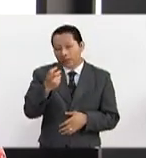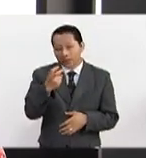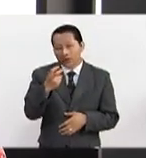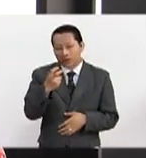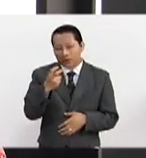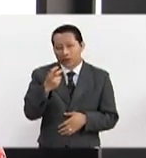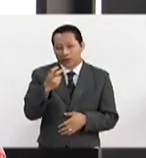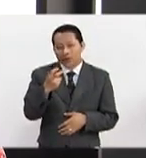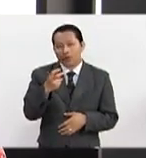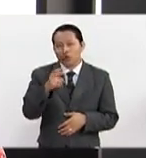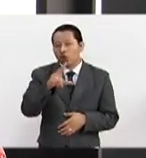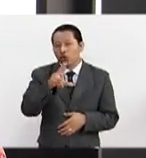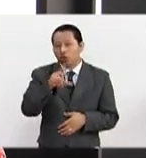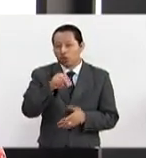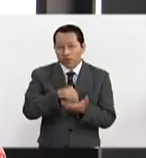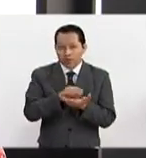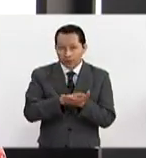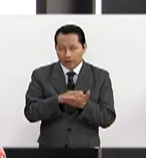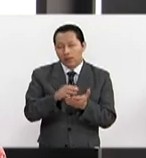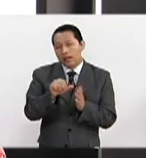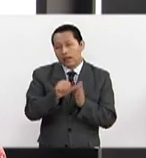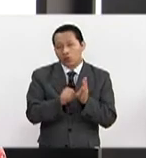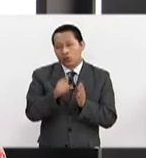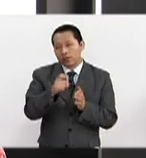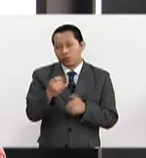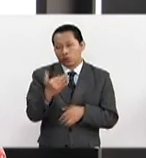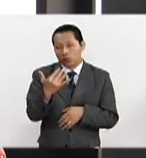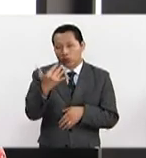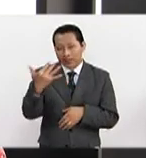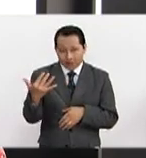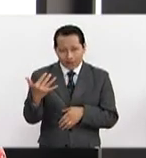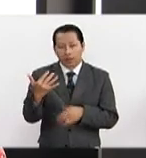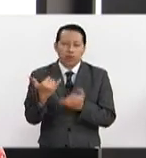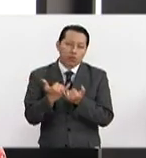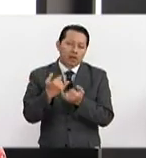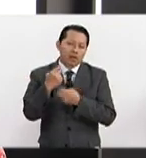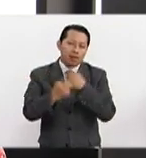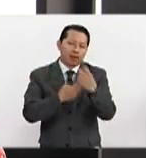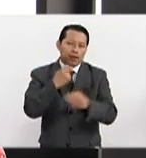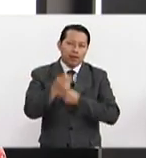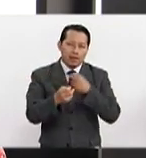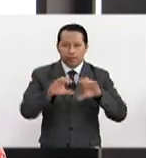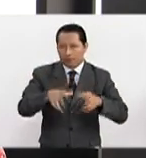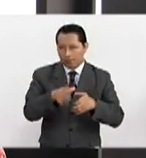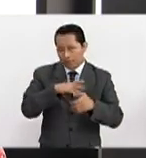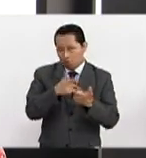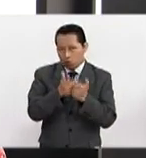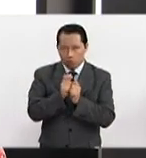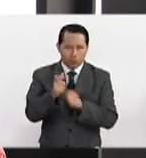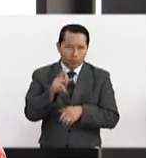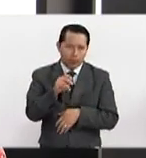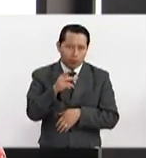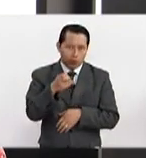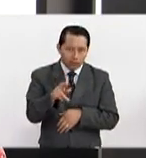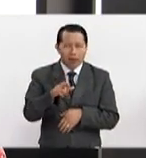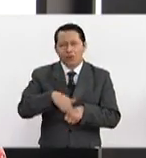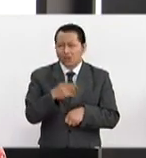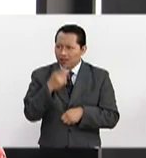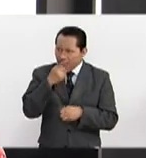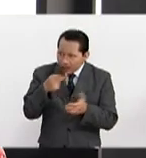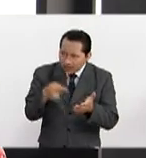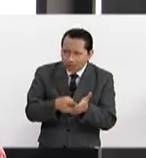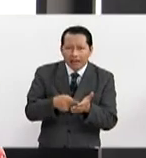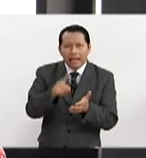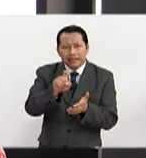no aplicó el artículo 155, fue muy criticado también por algunos sectores del Partido Popular, es decir, ¿por qué no se aplica